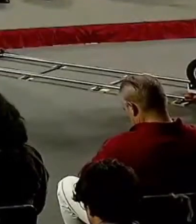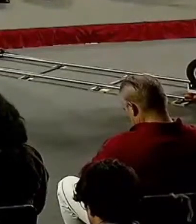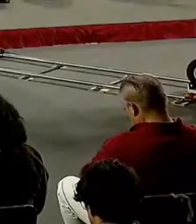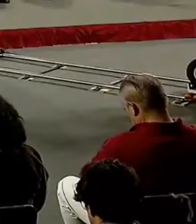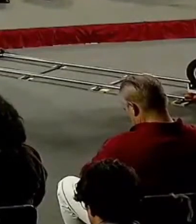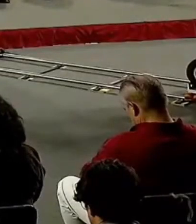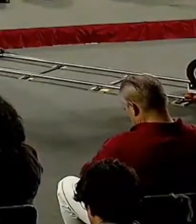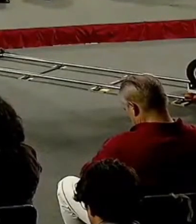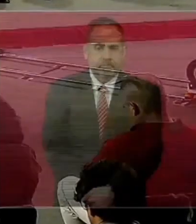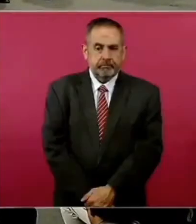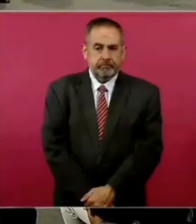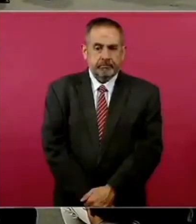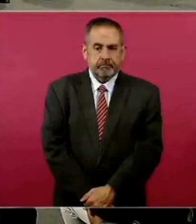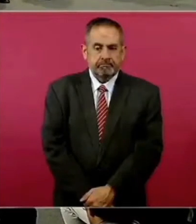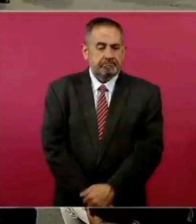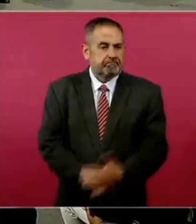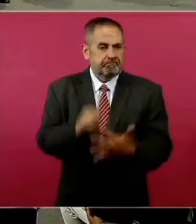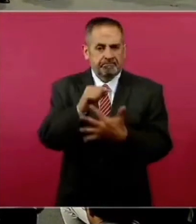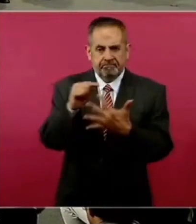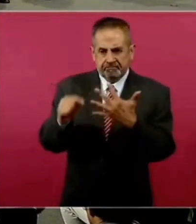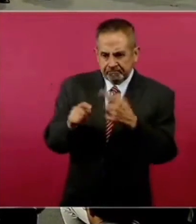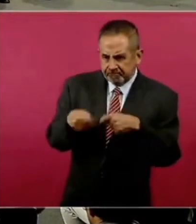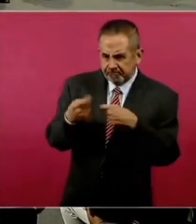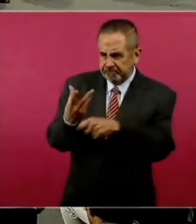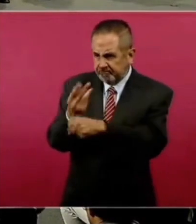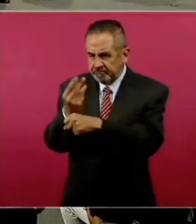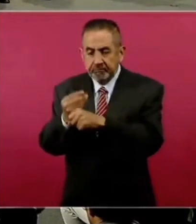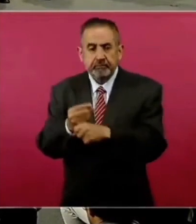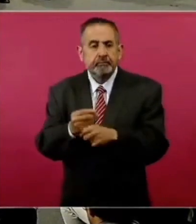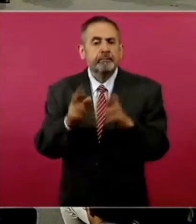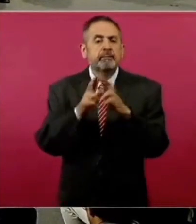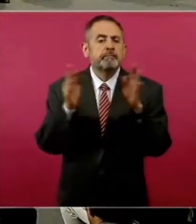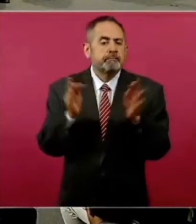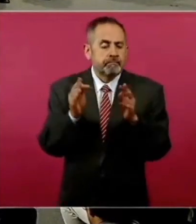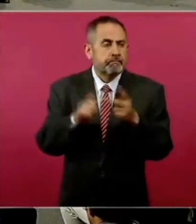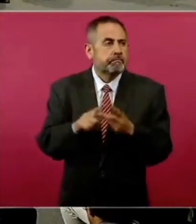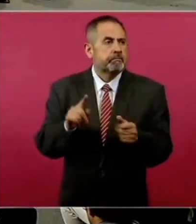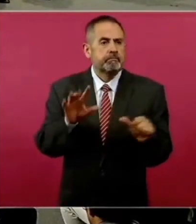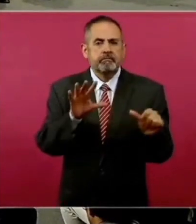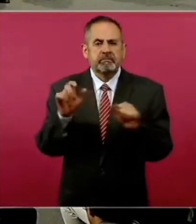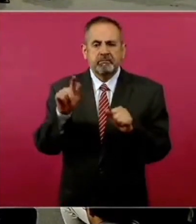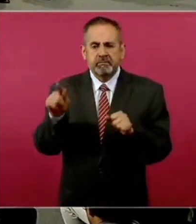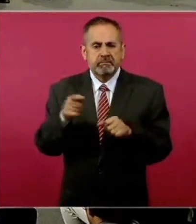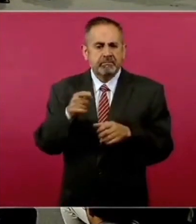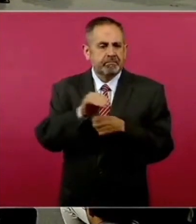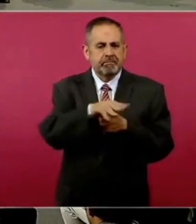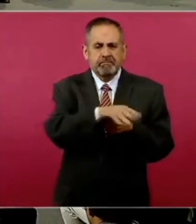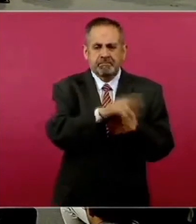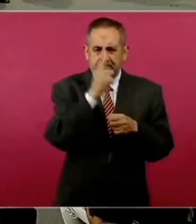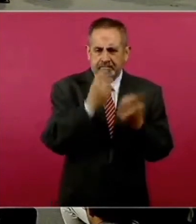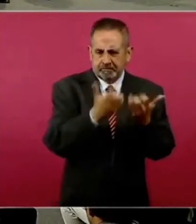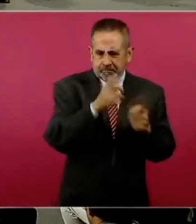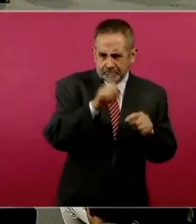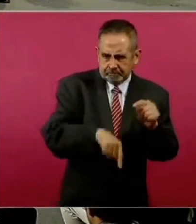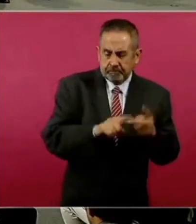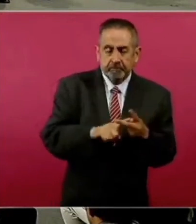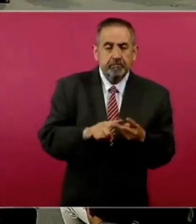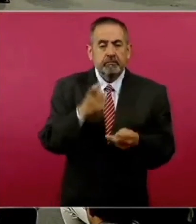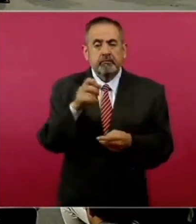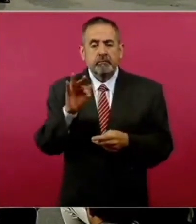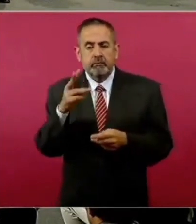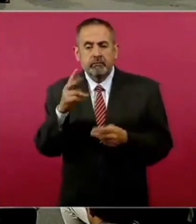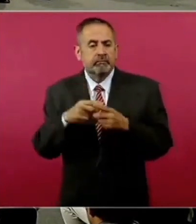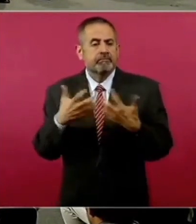mil ciento setenta y uno no las tenía mil doscientos cincuenta y siete refrigeradores seiscientos setenta extintores ciento cuarenta y tres plantas de